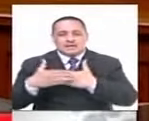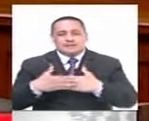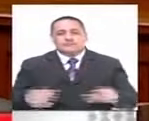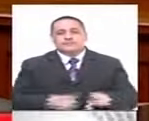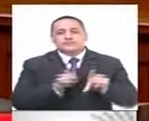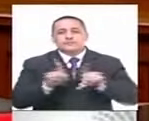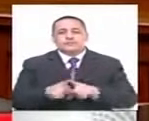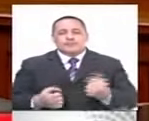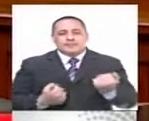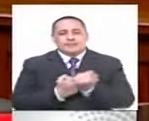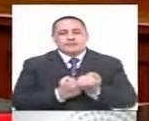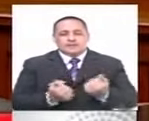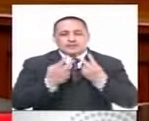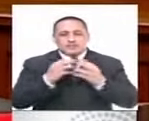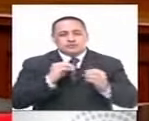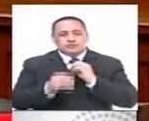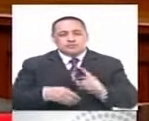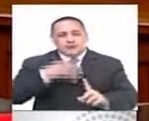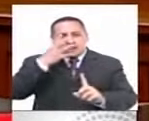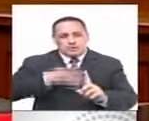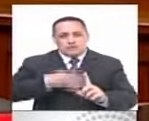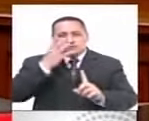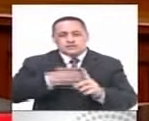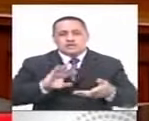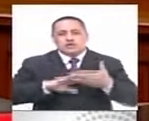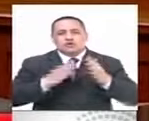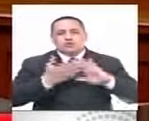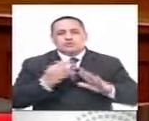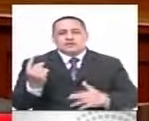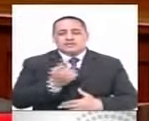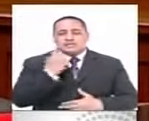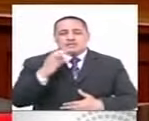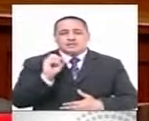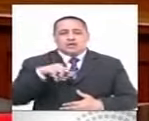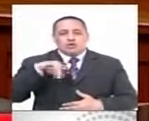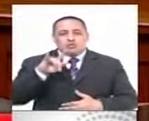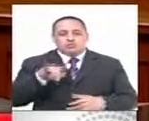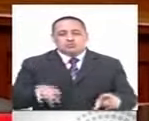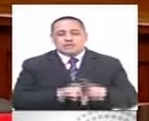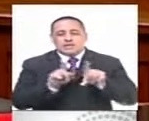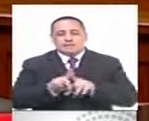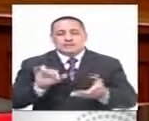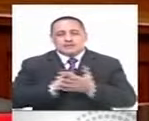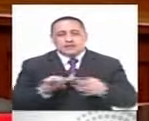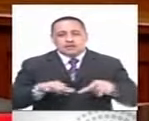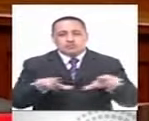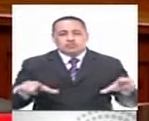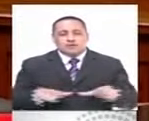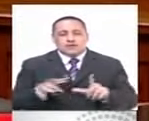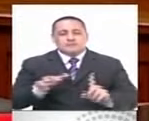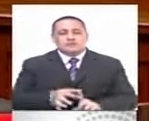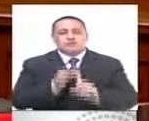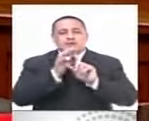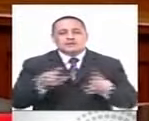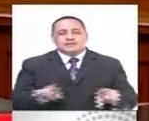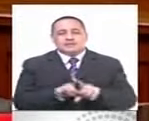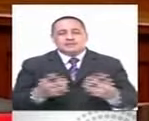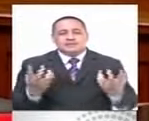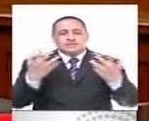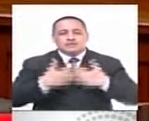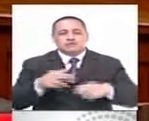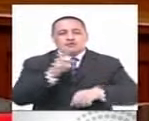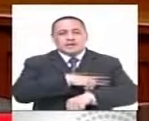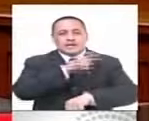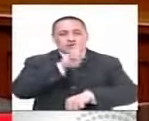como respaldaremos la revaloración de la Comunidad Andina de Naciones, espacio primordial de integración